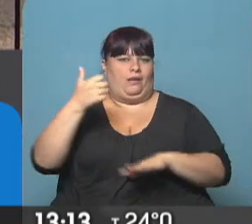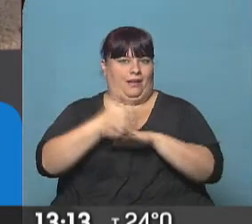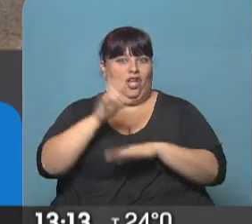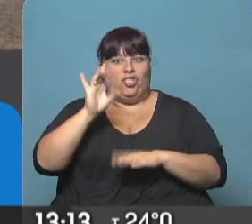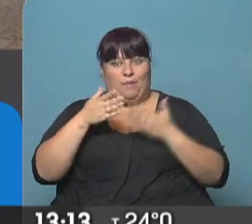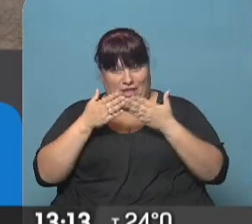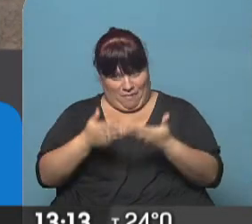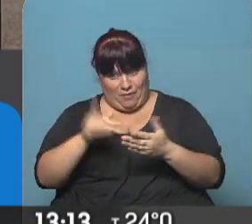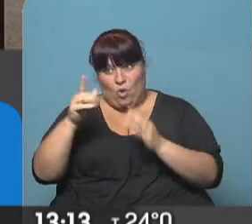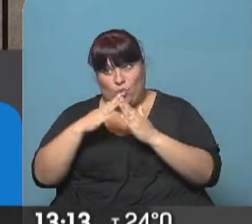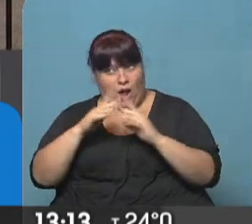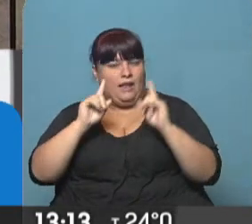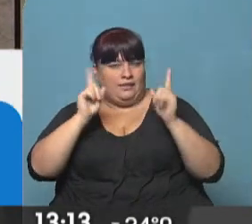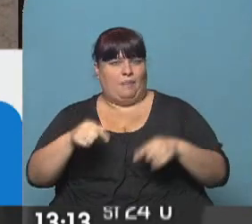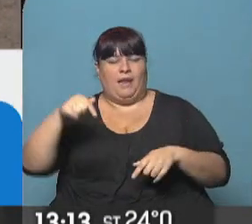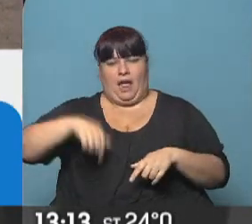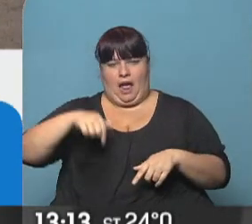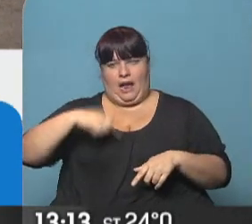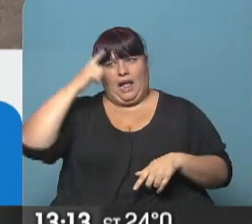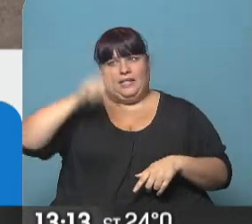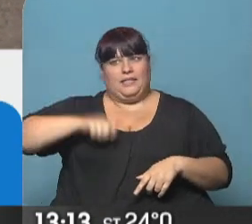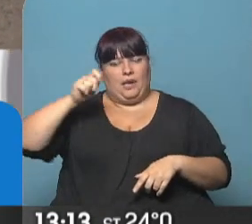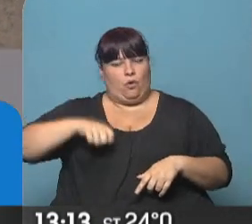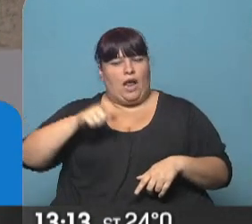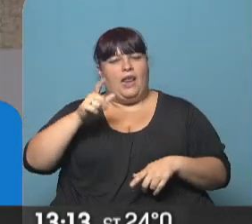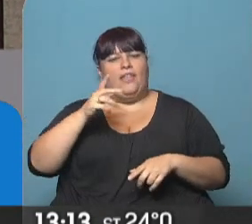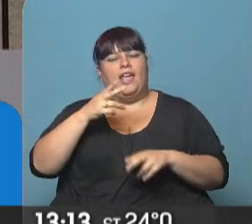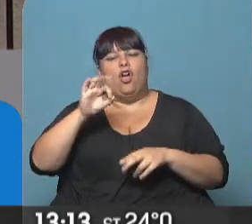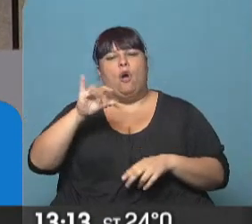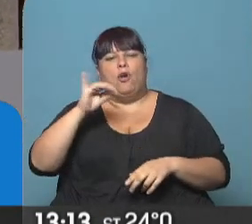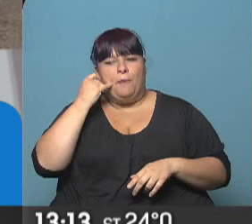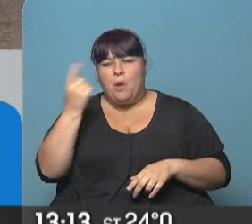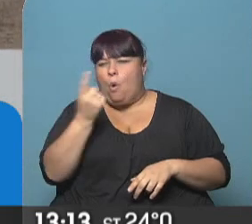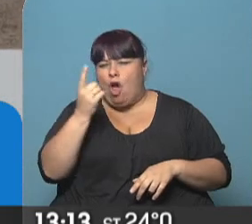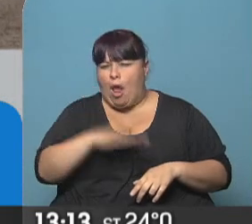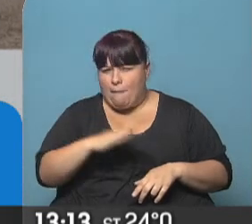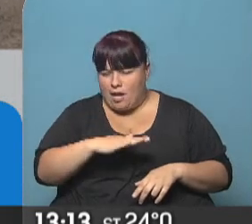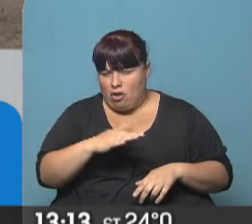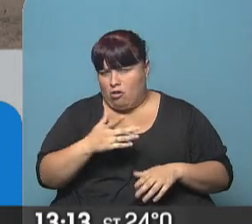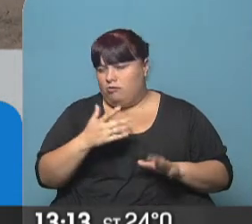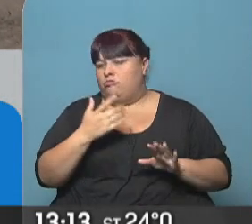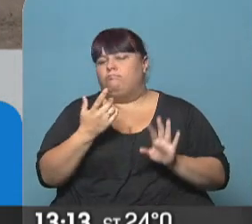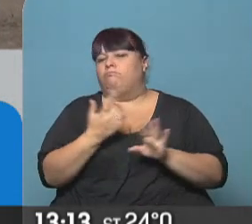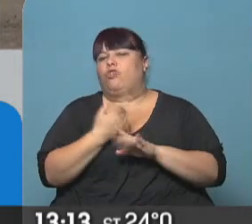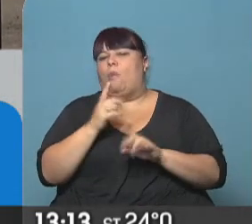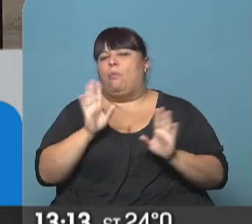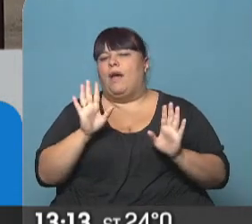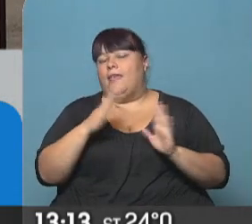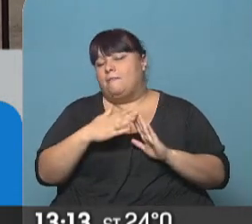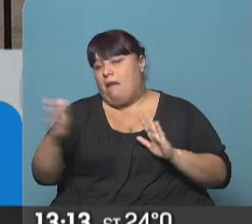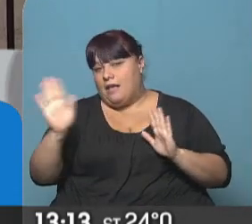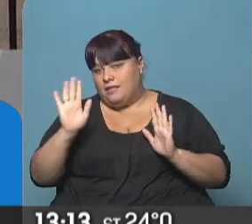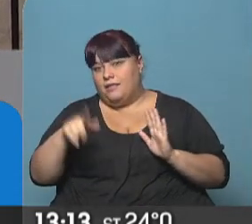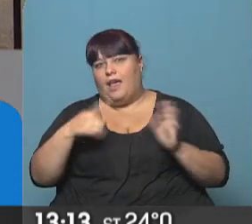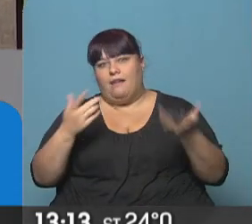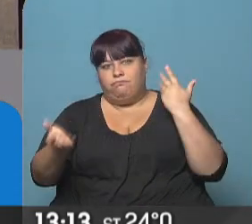de prefectura, de su casa, sino también aquí en los tribunales federales de Comodoro Pi. Menos de una hora no podrá sino extenderse